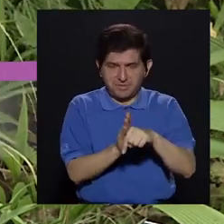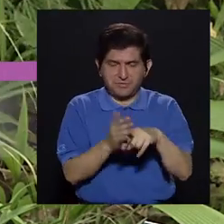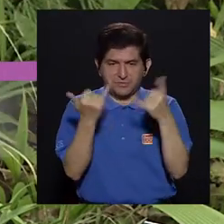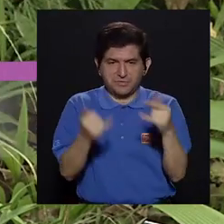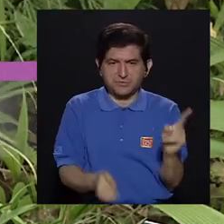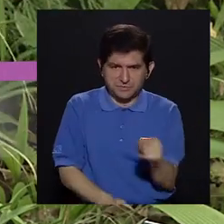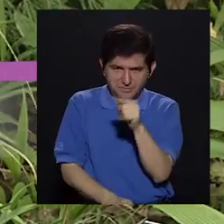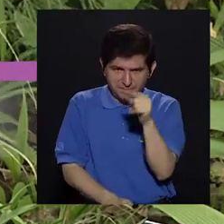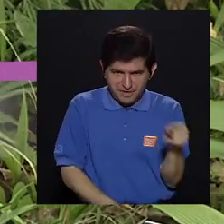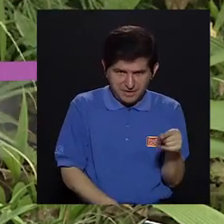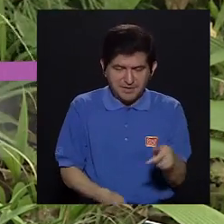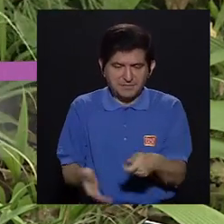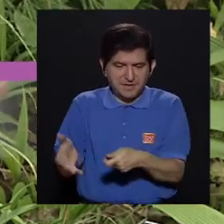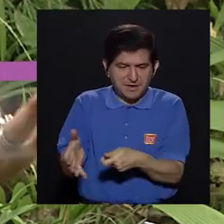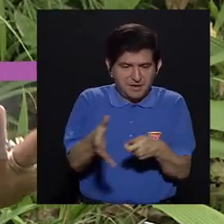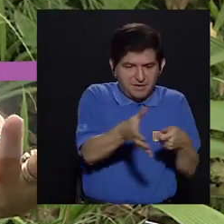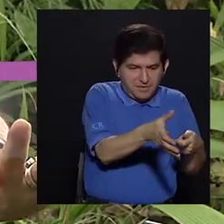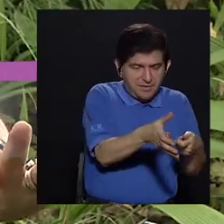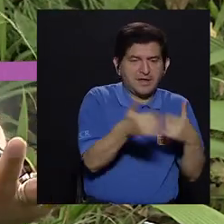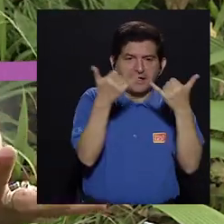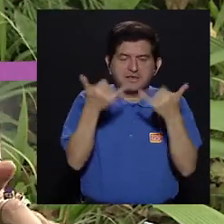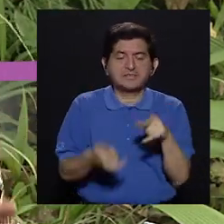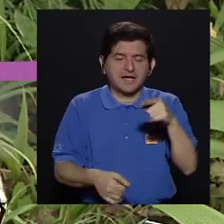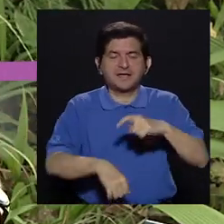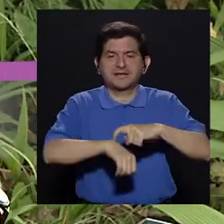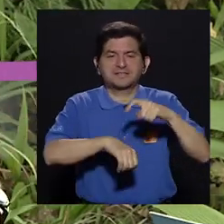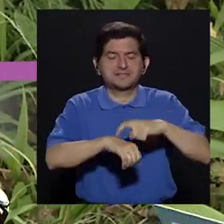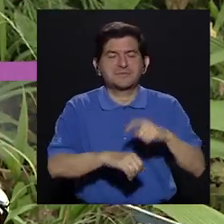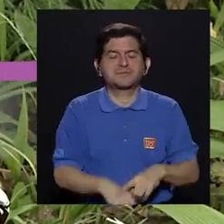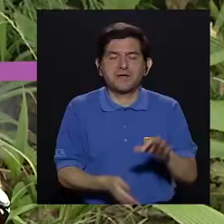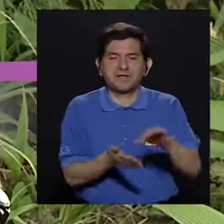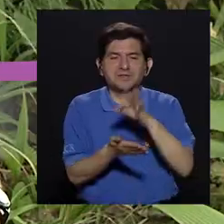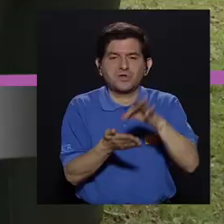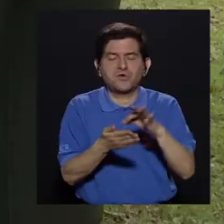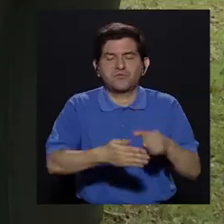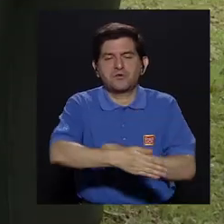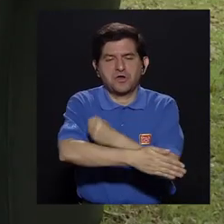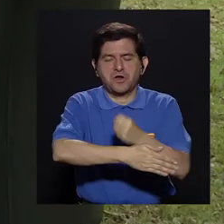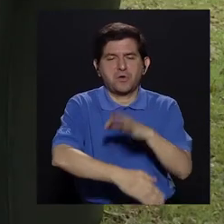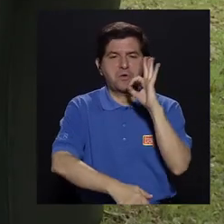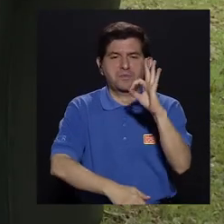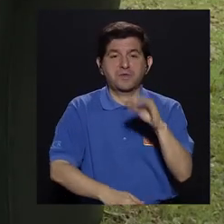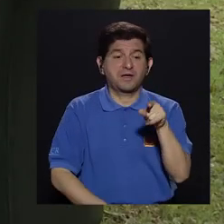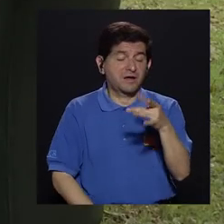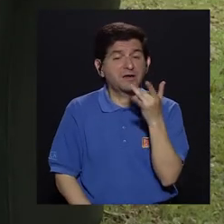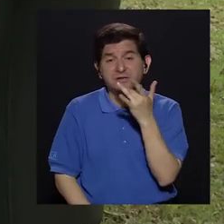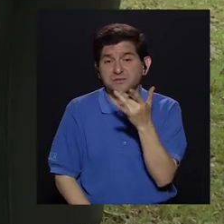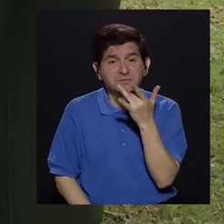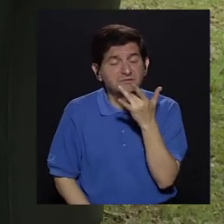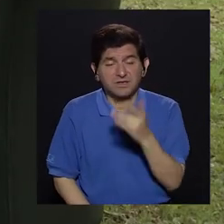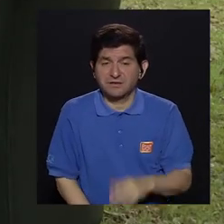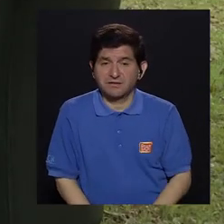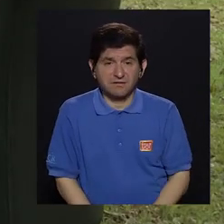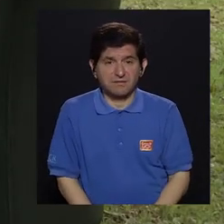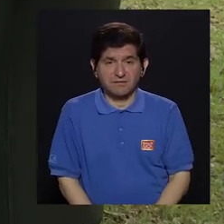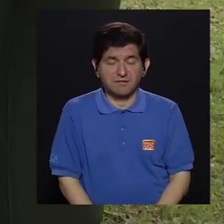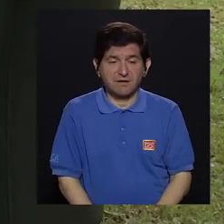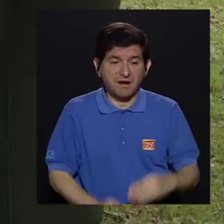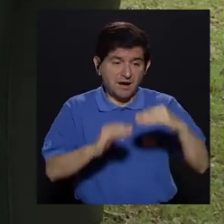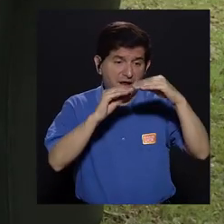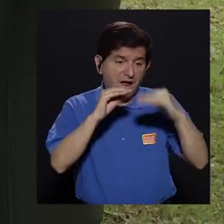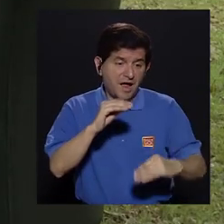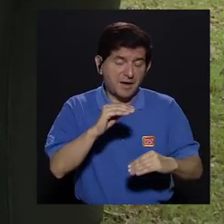la quitamos, ya ahí están los frijoles cocinados, ¿verdad? Correcto. Entonces, preferimos eso, ¿por qué? Porque a